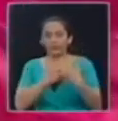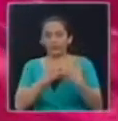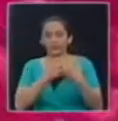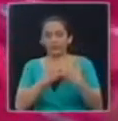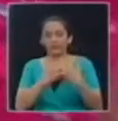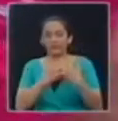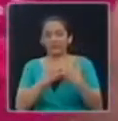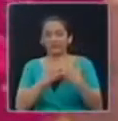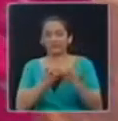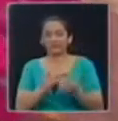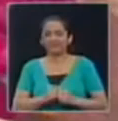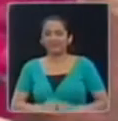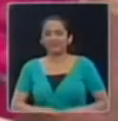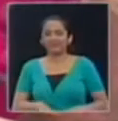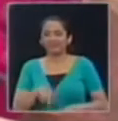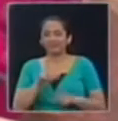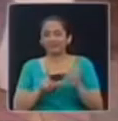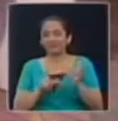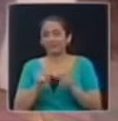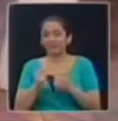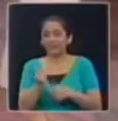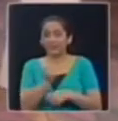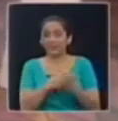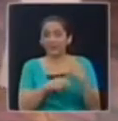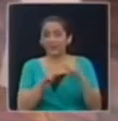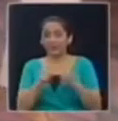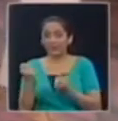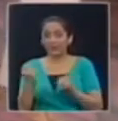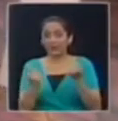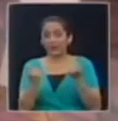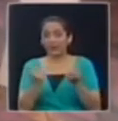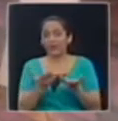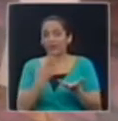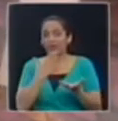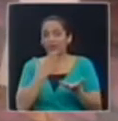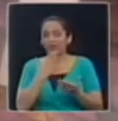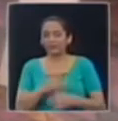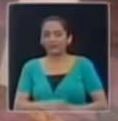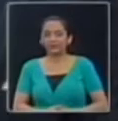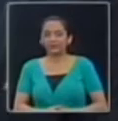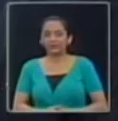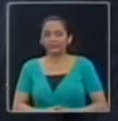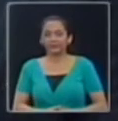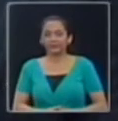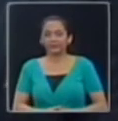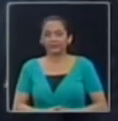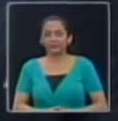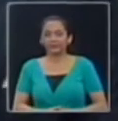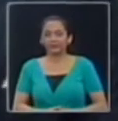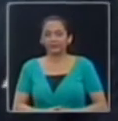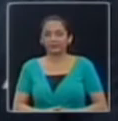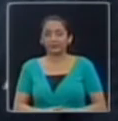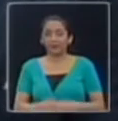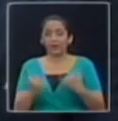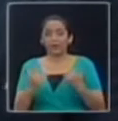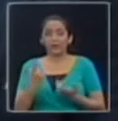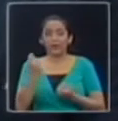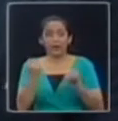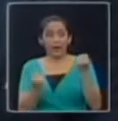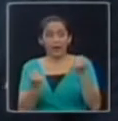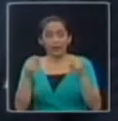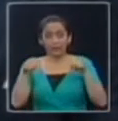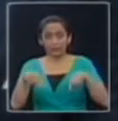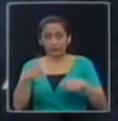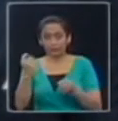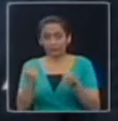múltiples beneficios a todos los actores involucrados en la postventa de un vehículo. Y tiene un impacto ambiental porque eso